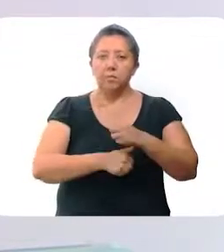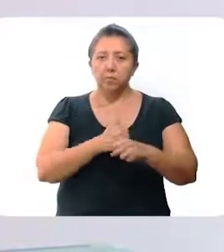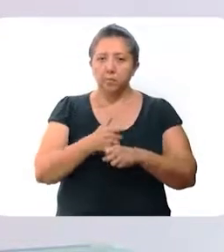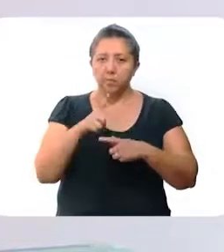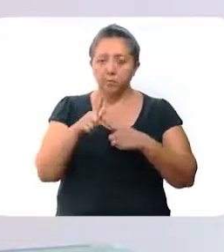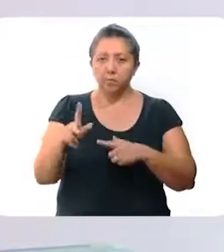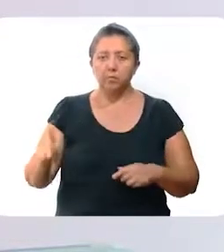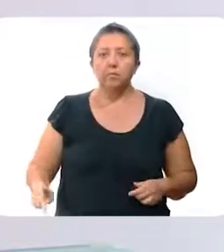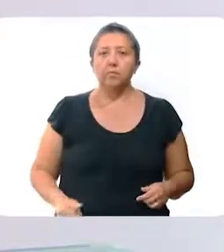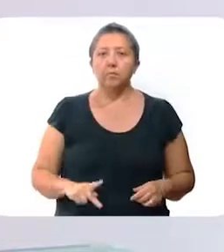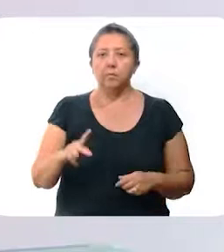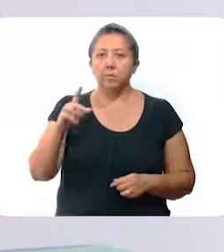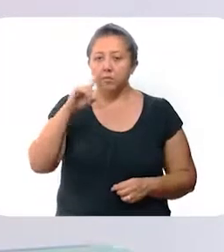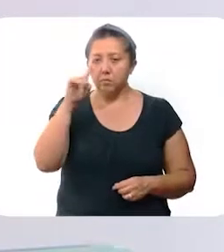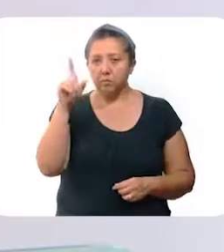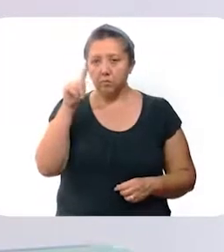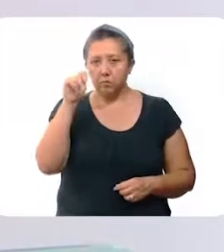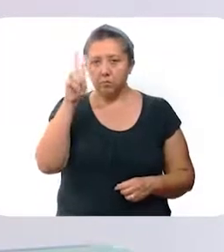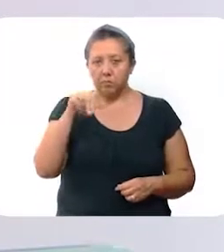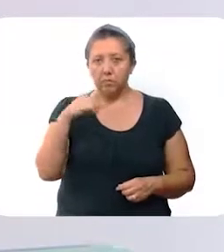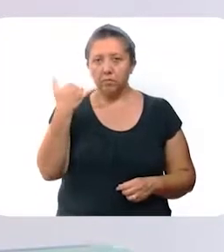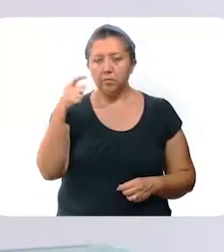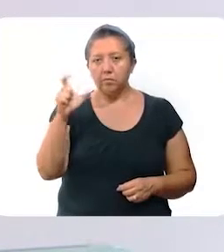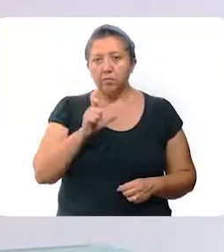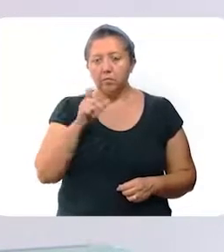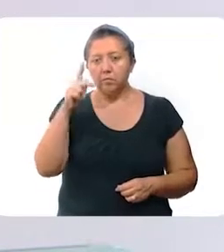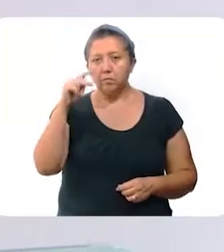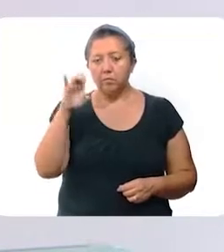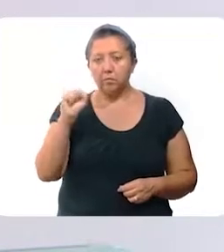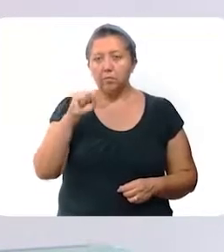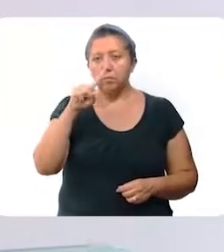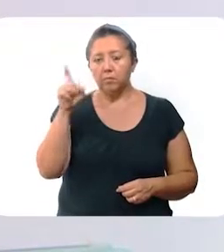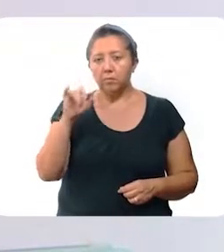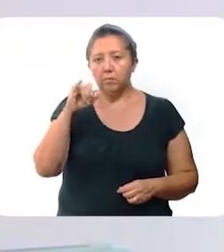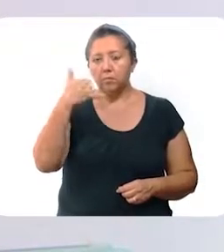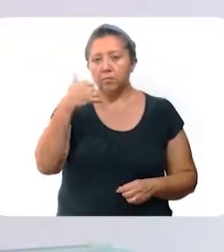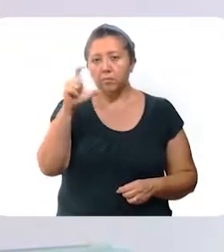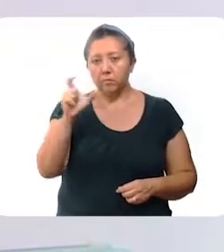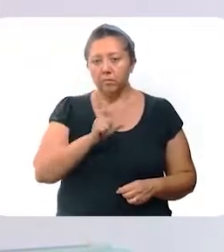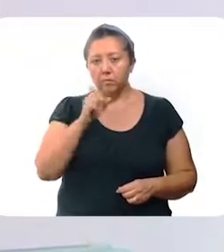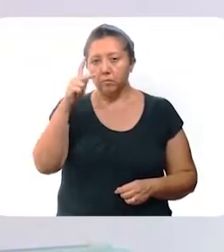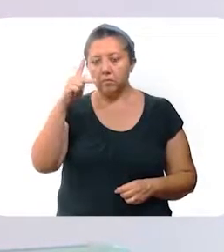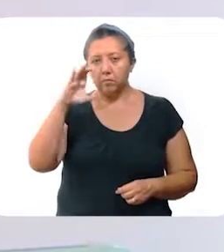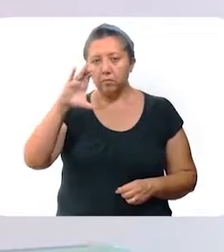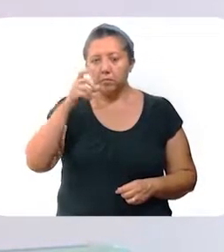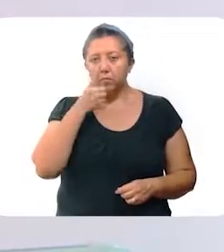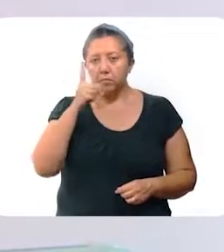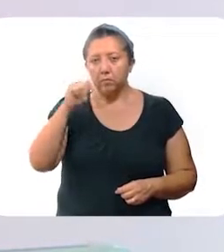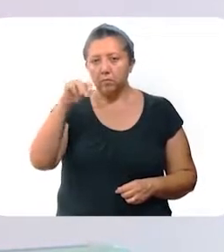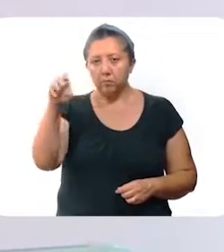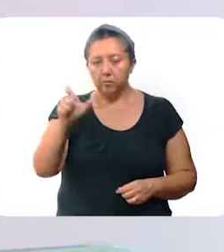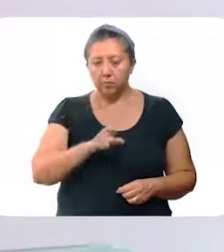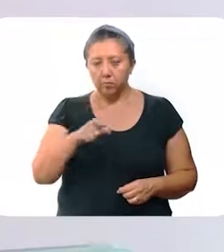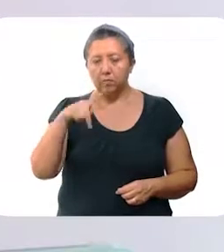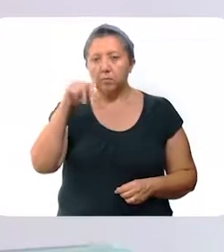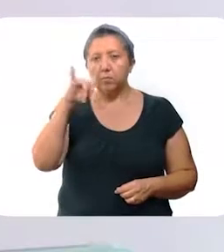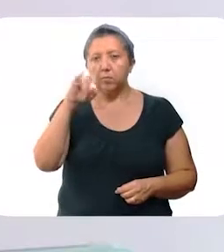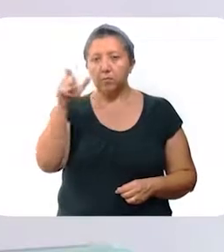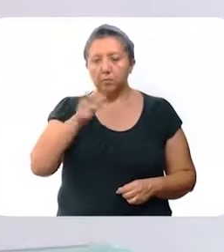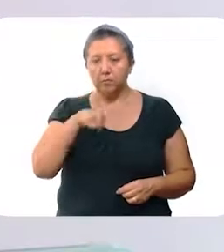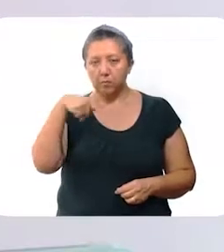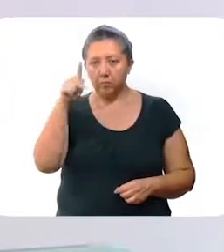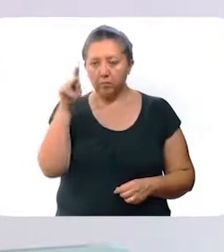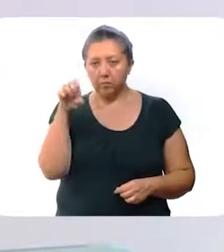en los siguientes municipios: Sisantún, Yaxcucul, Tecó, Sucacap, Yaxcabá, Panabá, Sellé, Temash,